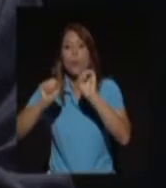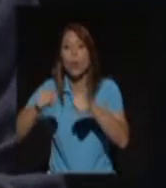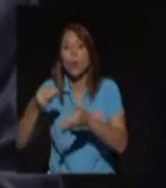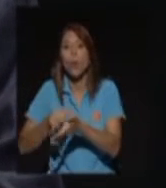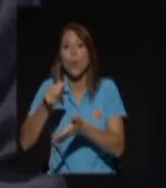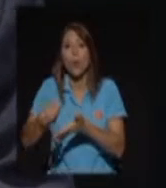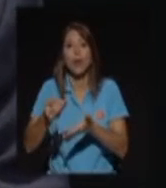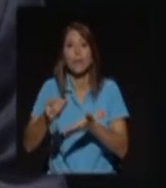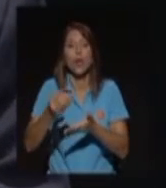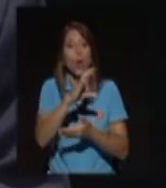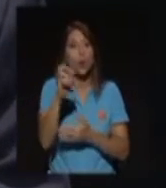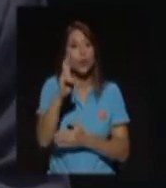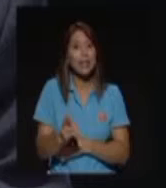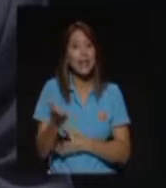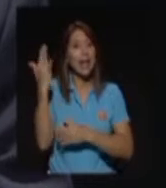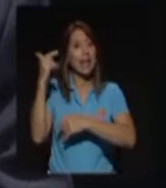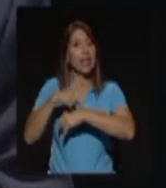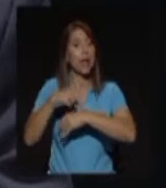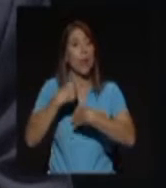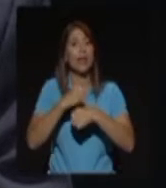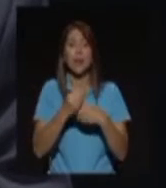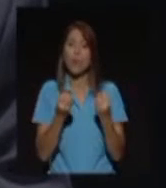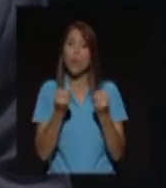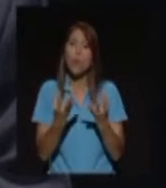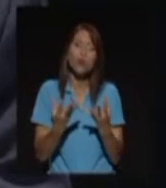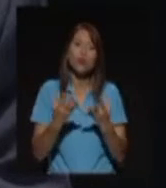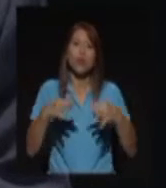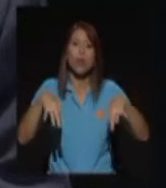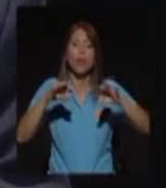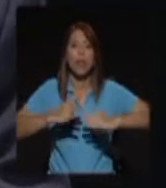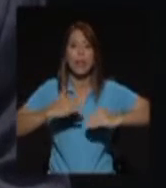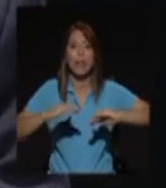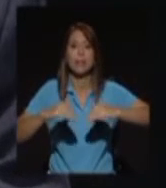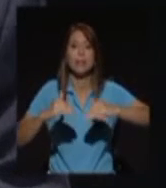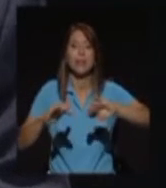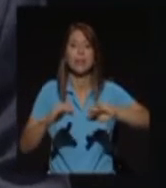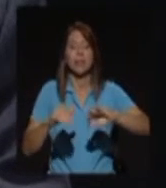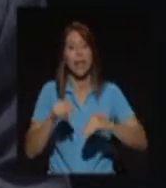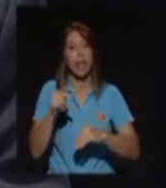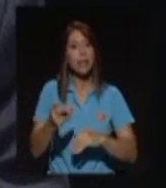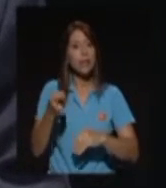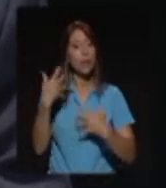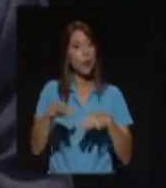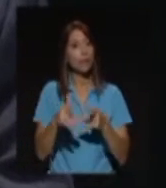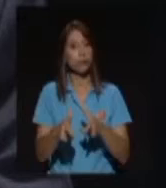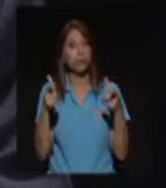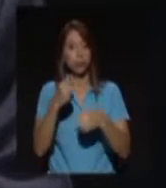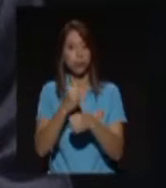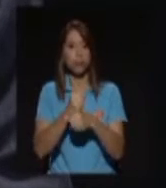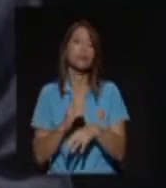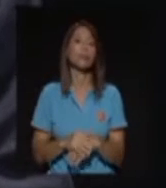producía, en gran parte textiles en aquella época, fue una de las grandes tareas.